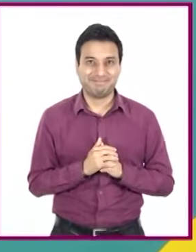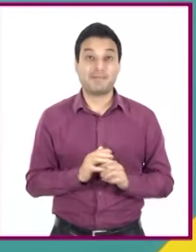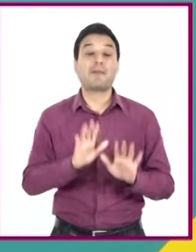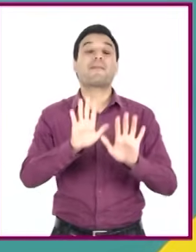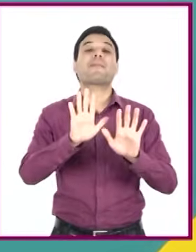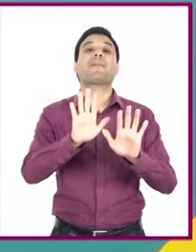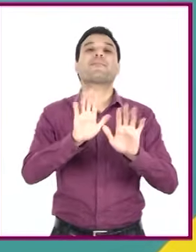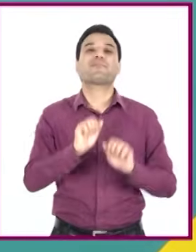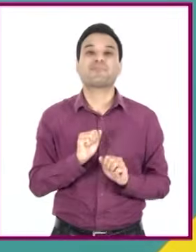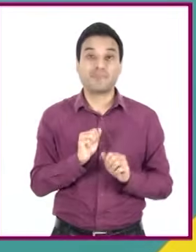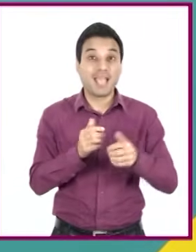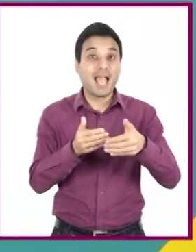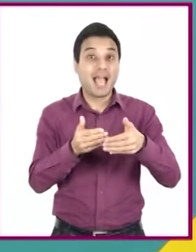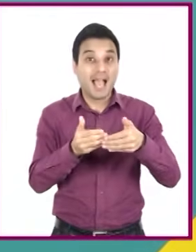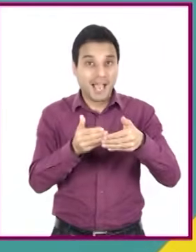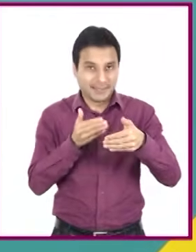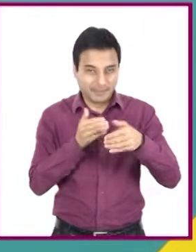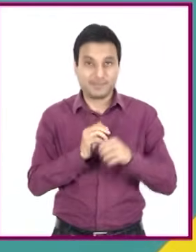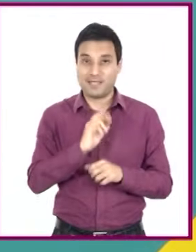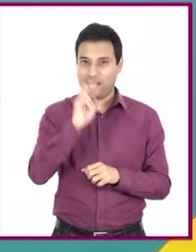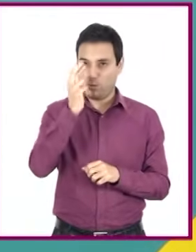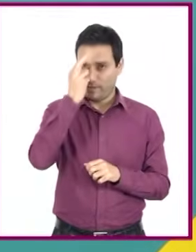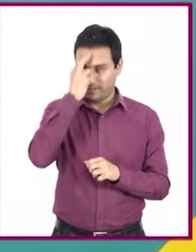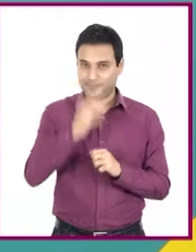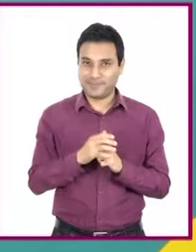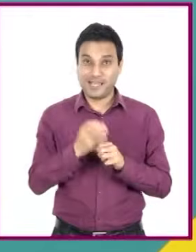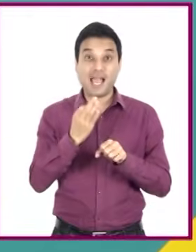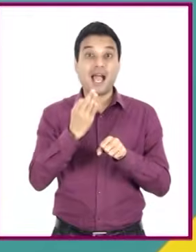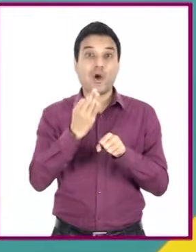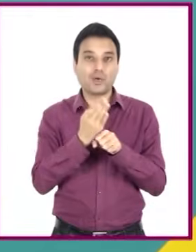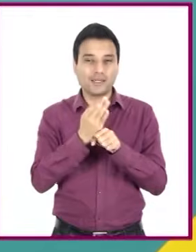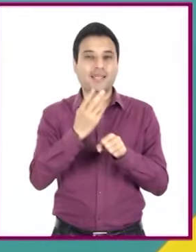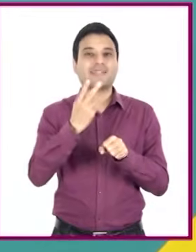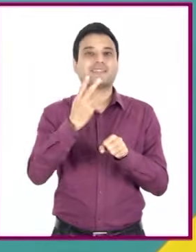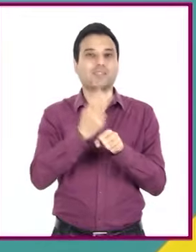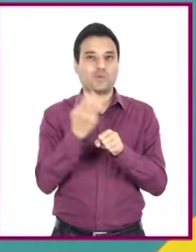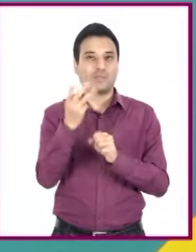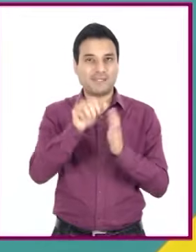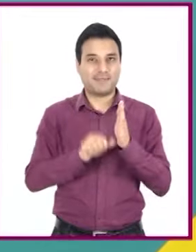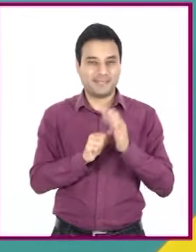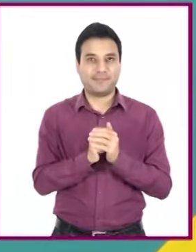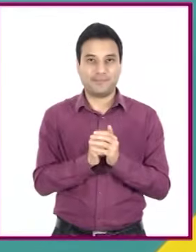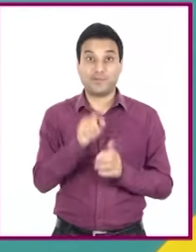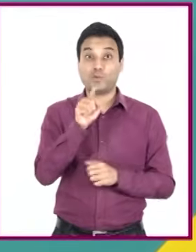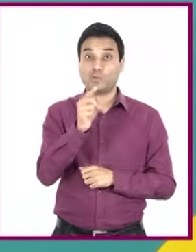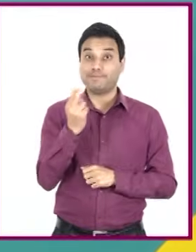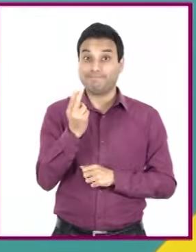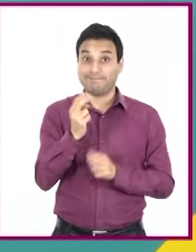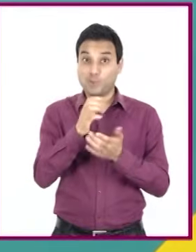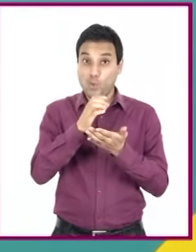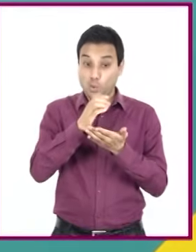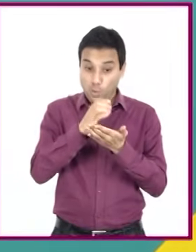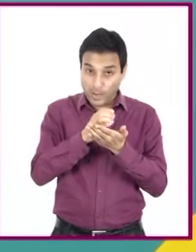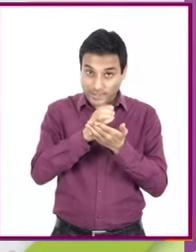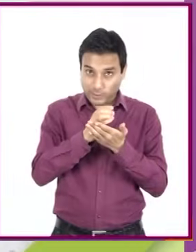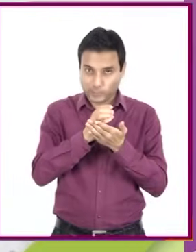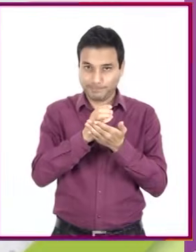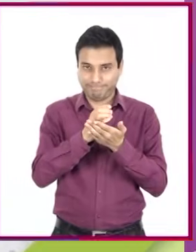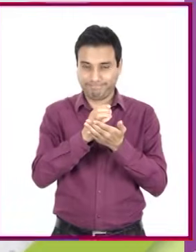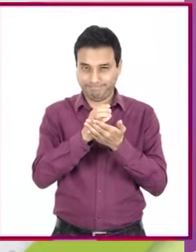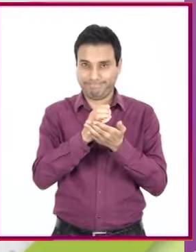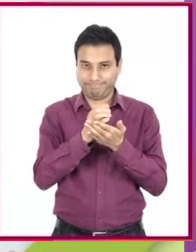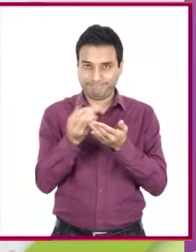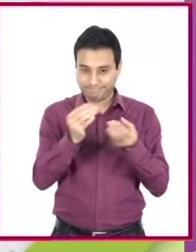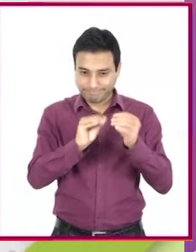Pero antes, recuerden que estamos en el segundo trimestre, así que no olviden hacer la división de su cuaderno para que sus apuntes